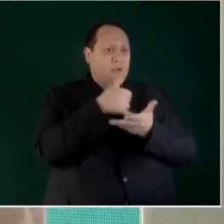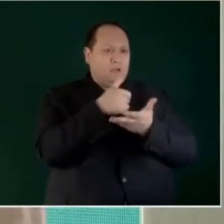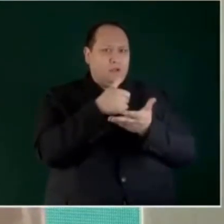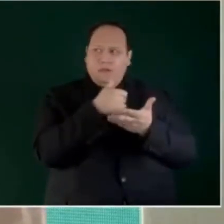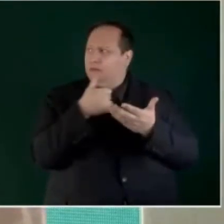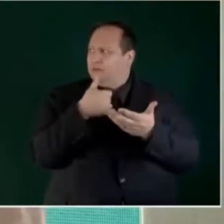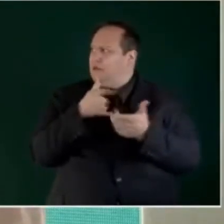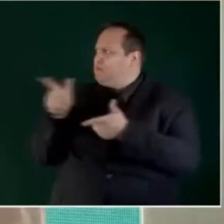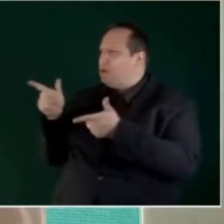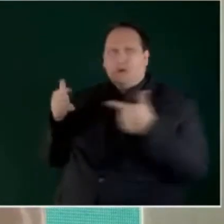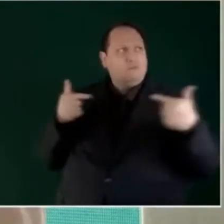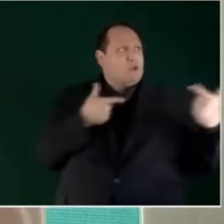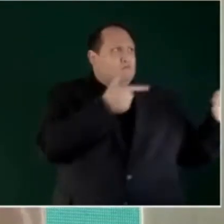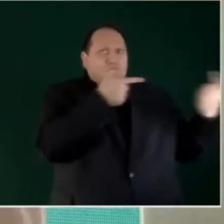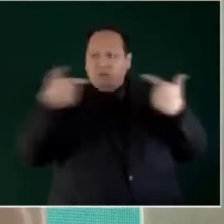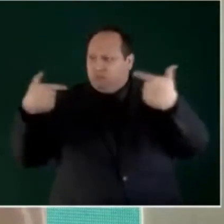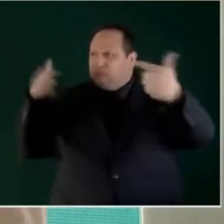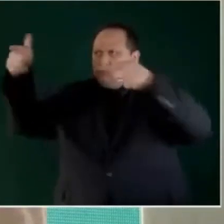eliminarse